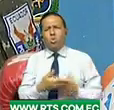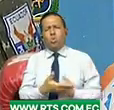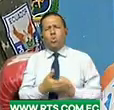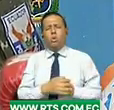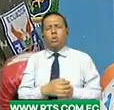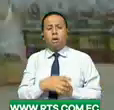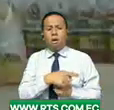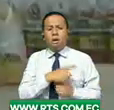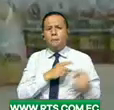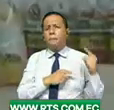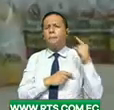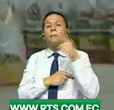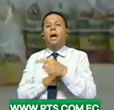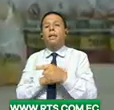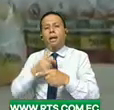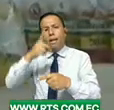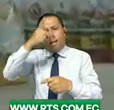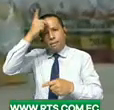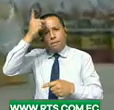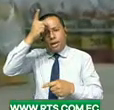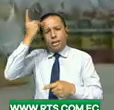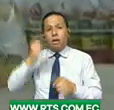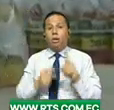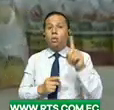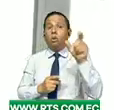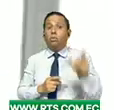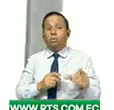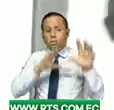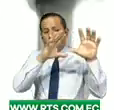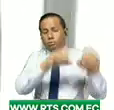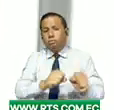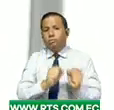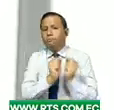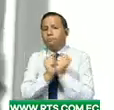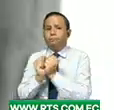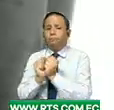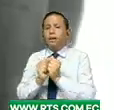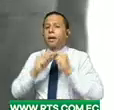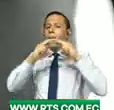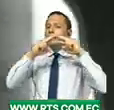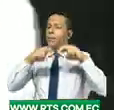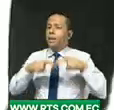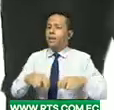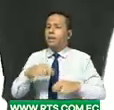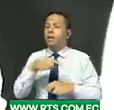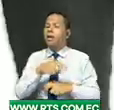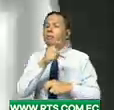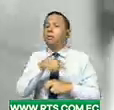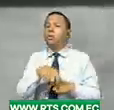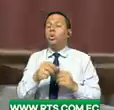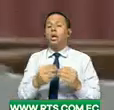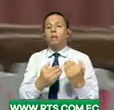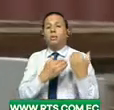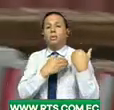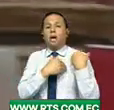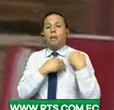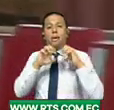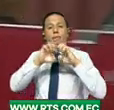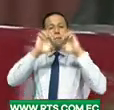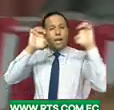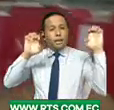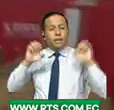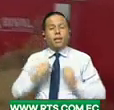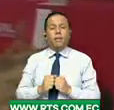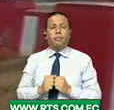alemania una persona fue detenida para investigaciones se trata del representante legal de la empresa las unidades policiales